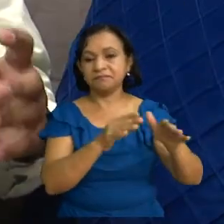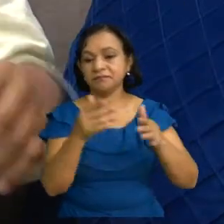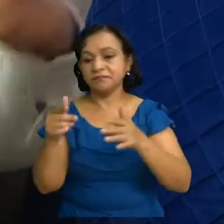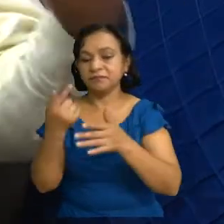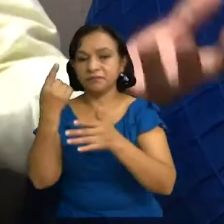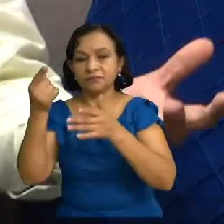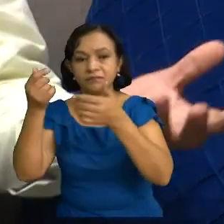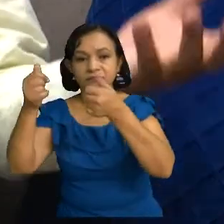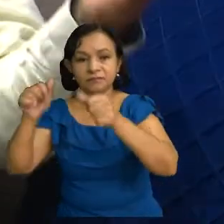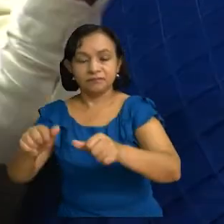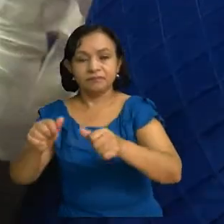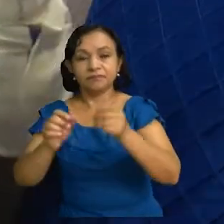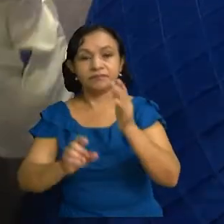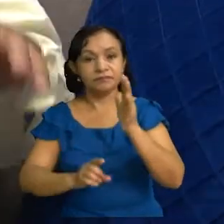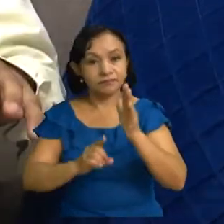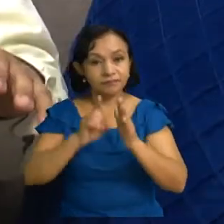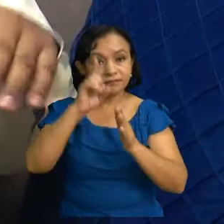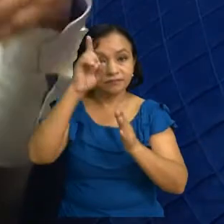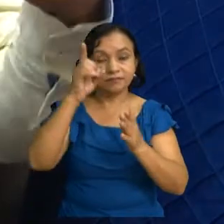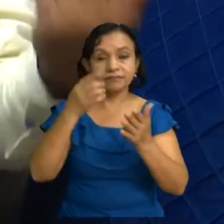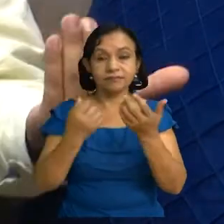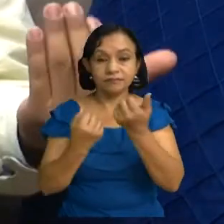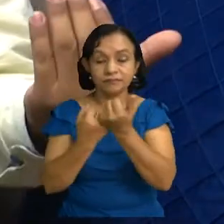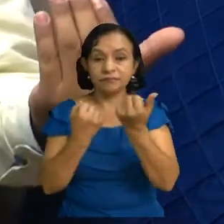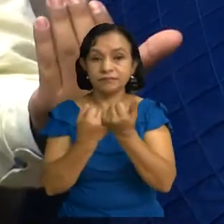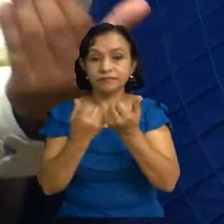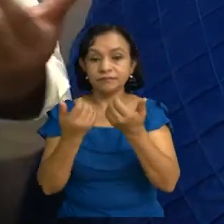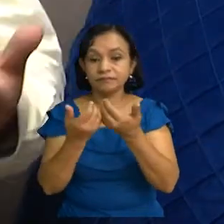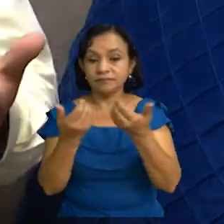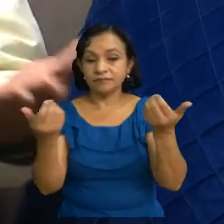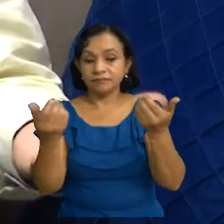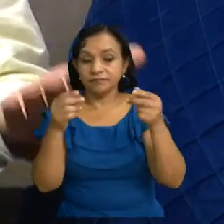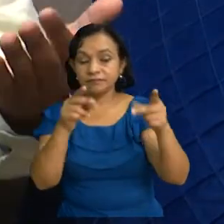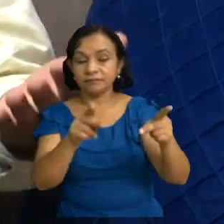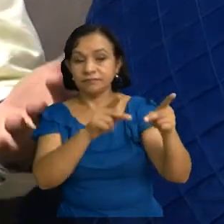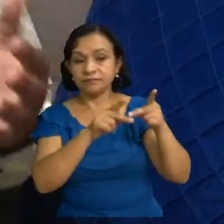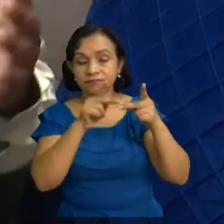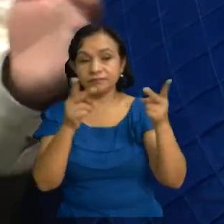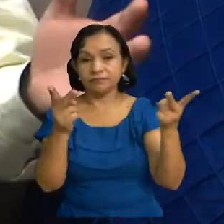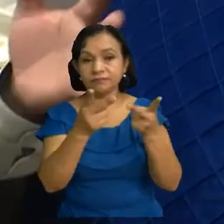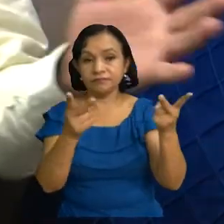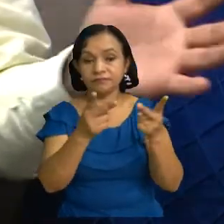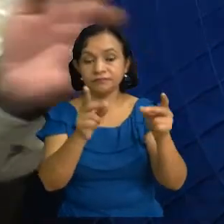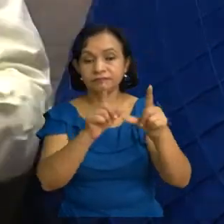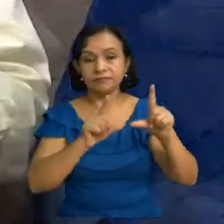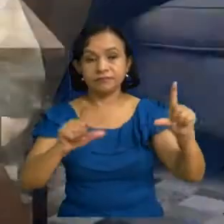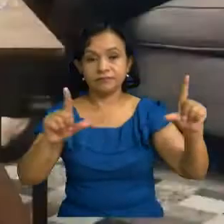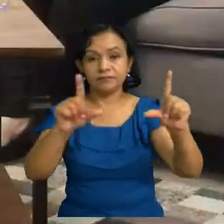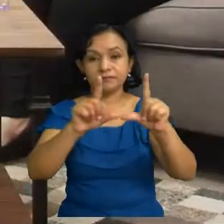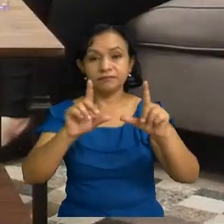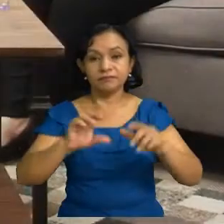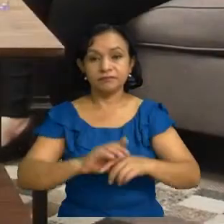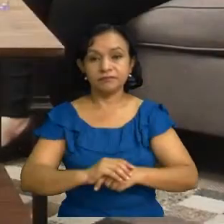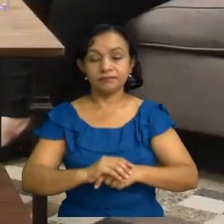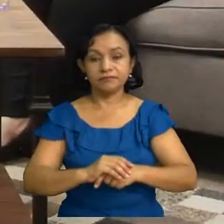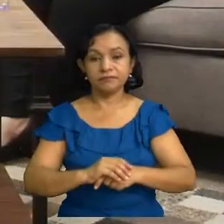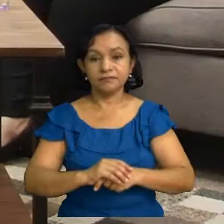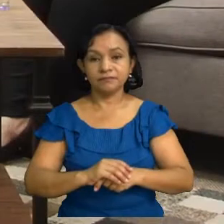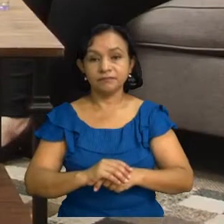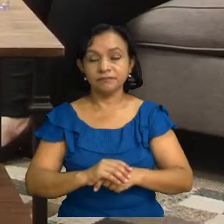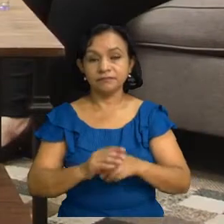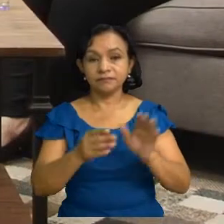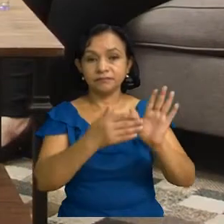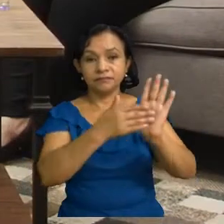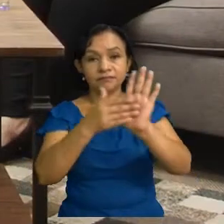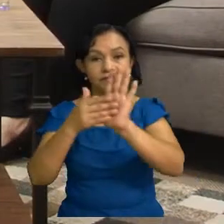absurdo hablar de desarrollo sostenible sin la población que habita ahí bueno el